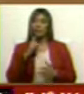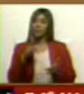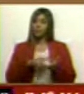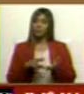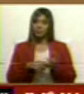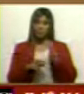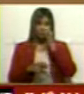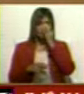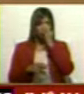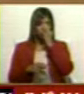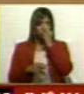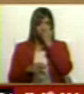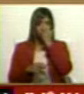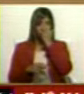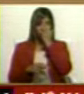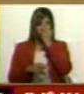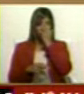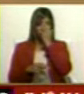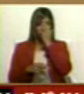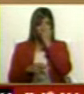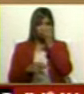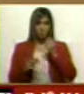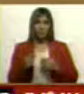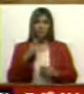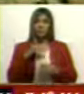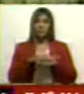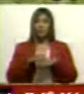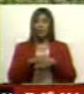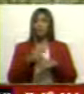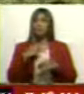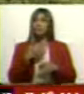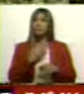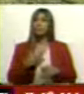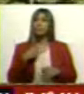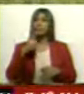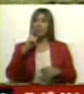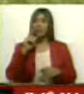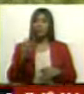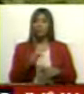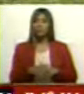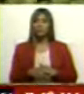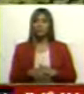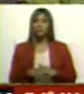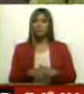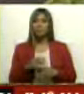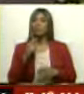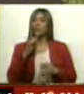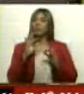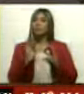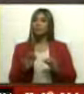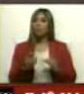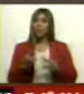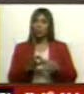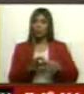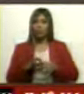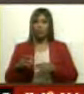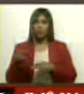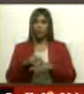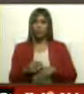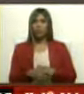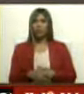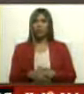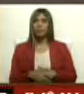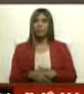recalcado nuestro camarada presidente Nicolás Maduro Moro, ha sido la concreción de la unidad nacional